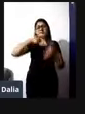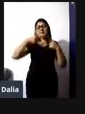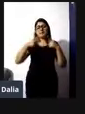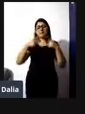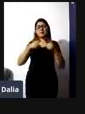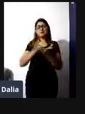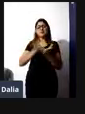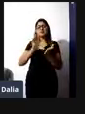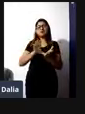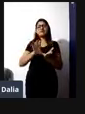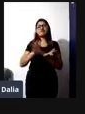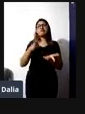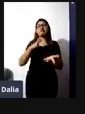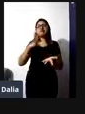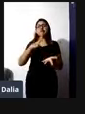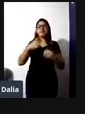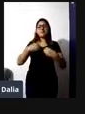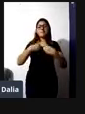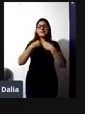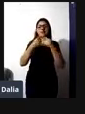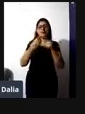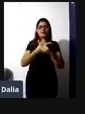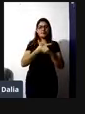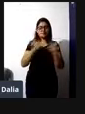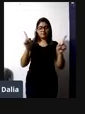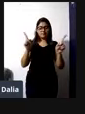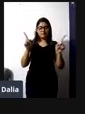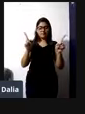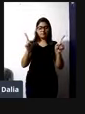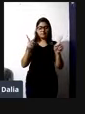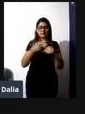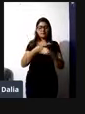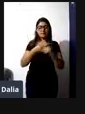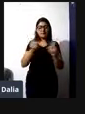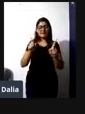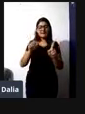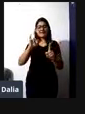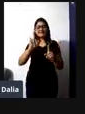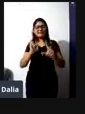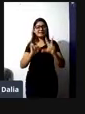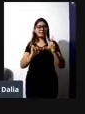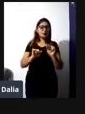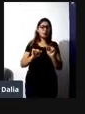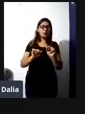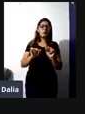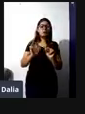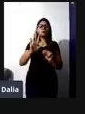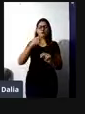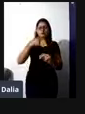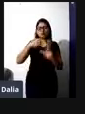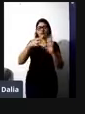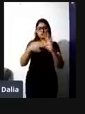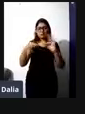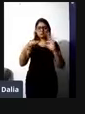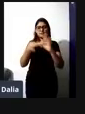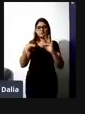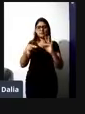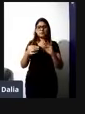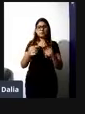a una mecánica de vida diferente y no, y les voy a explicar por qué.